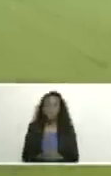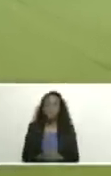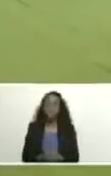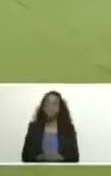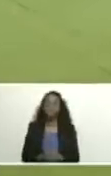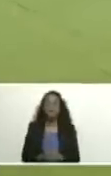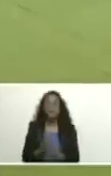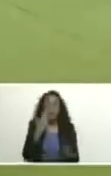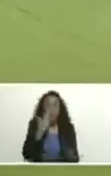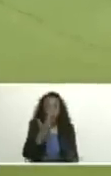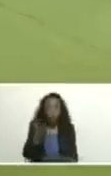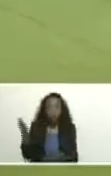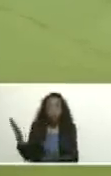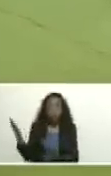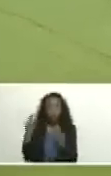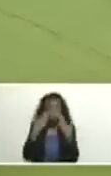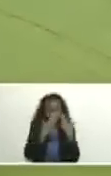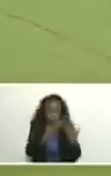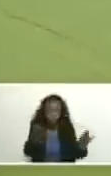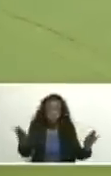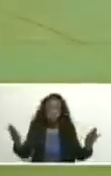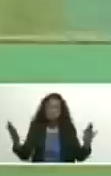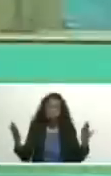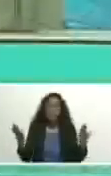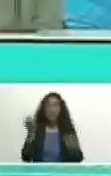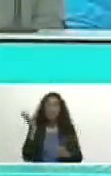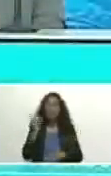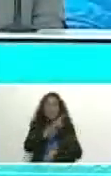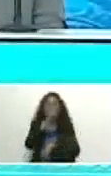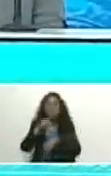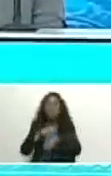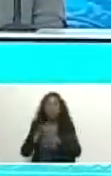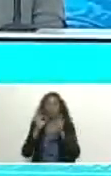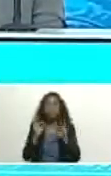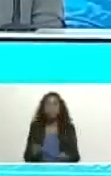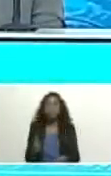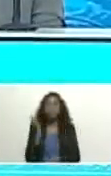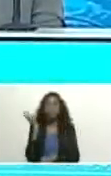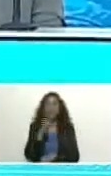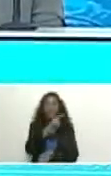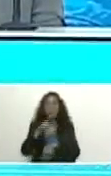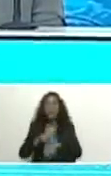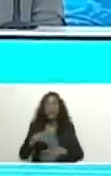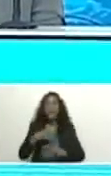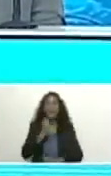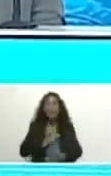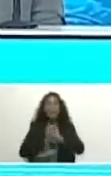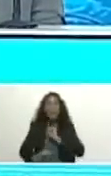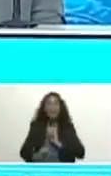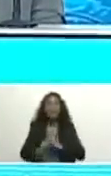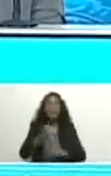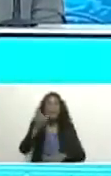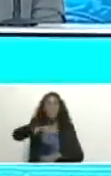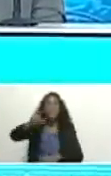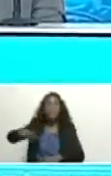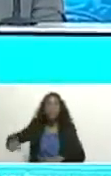Para que ustedes vean lo que es tener una Asamblea Nacional que defienda los intereses nacionales, de